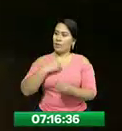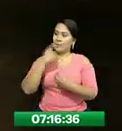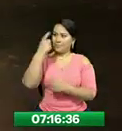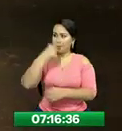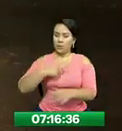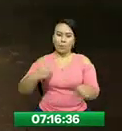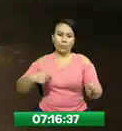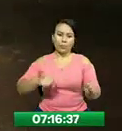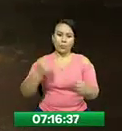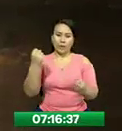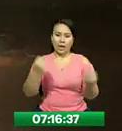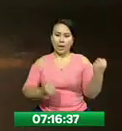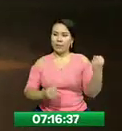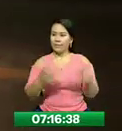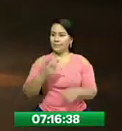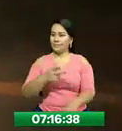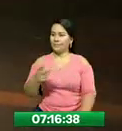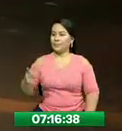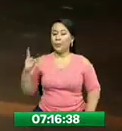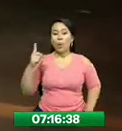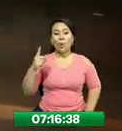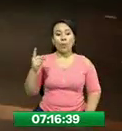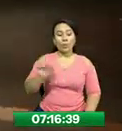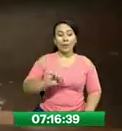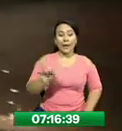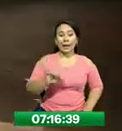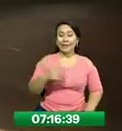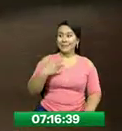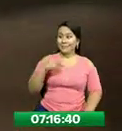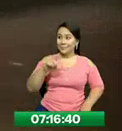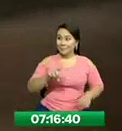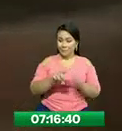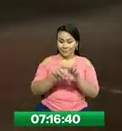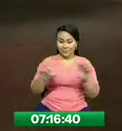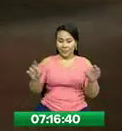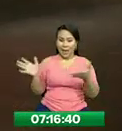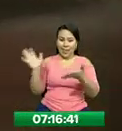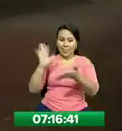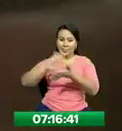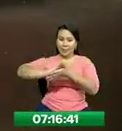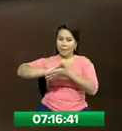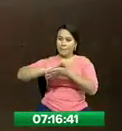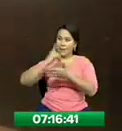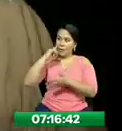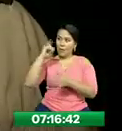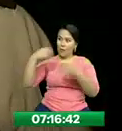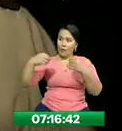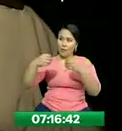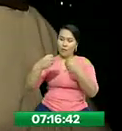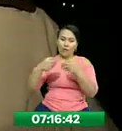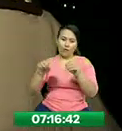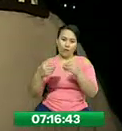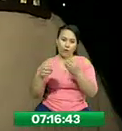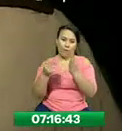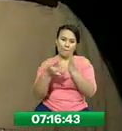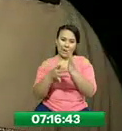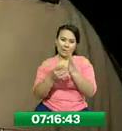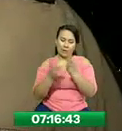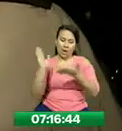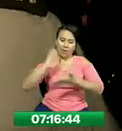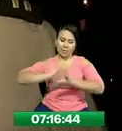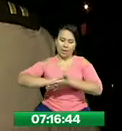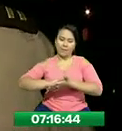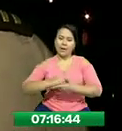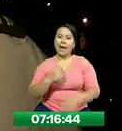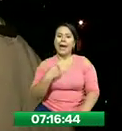movilizaban en tres autos. Uno de ellos tenía la placa trasera tapada con una funda. Mientras los equipos de